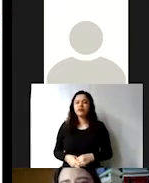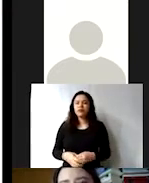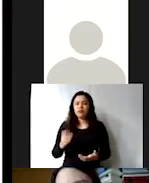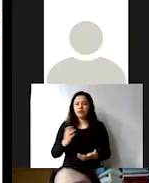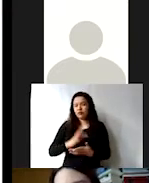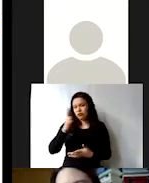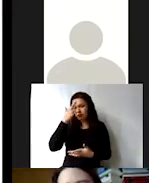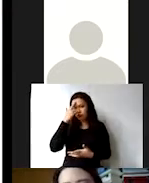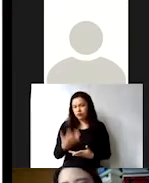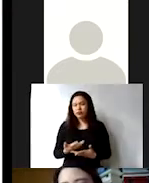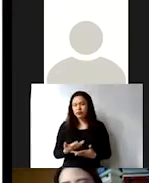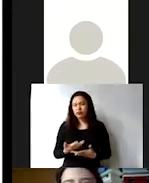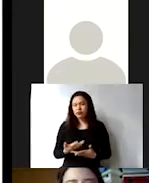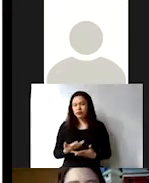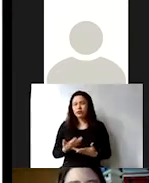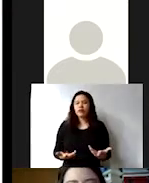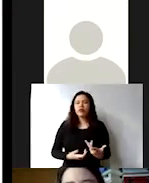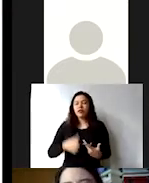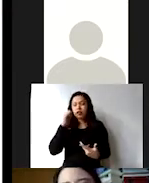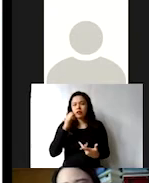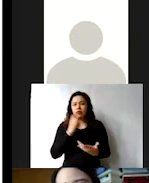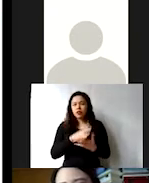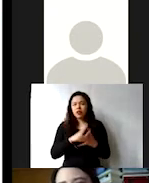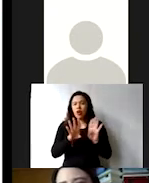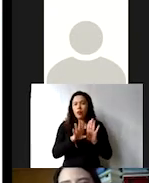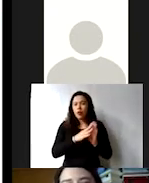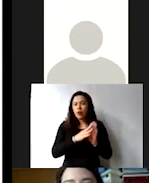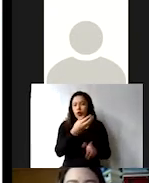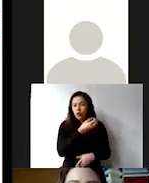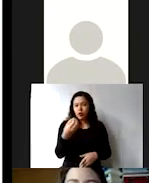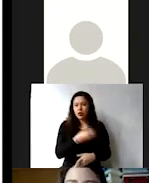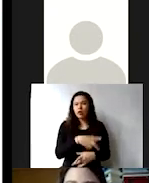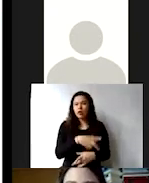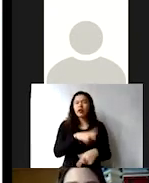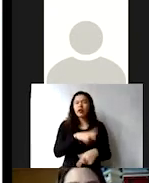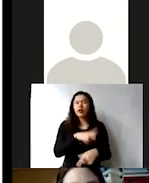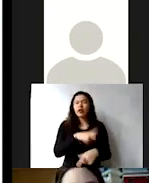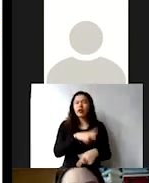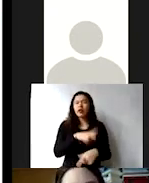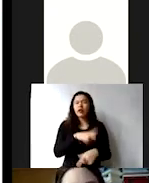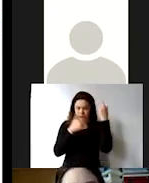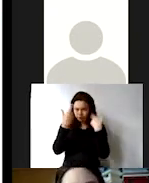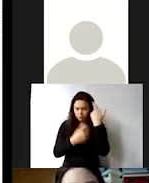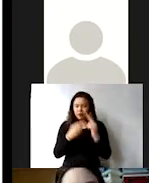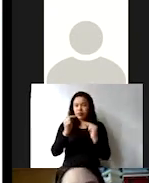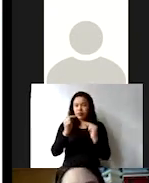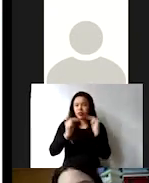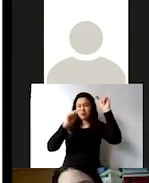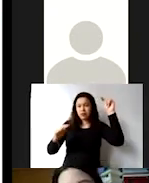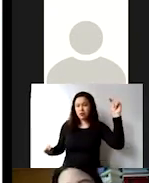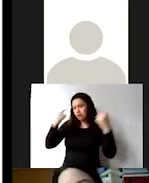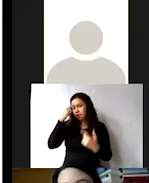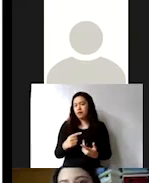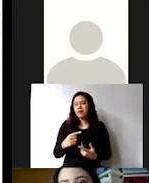la lógica que tiene y deberá tener siempre la Agenda 2030 es monitorearse y revisarse a todos los niveles con